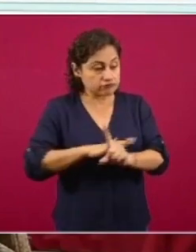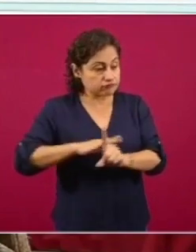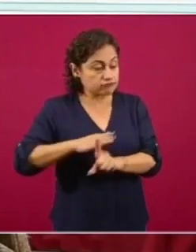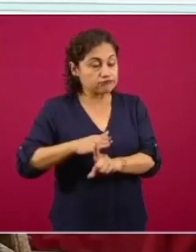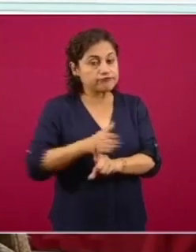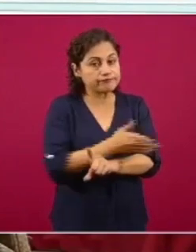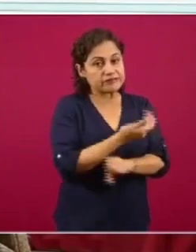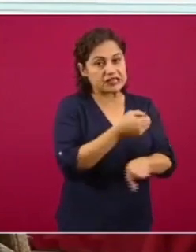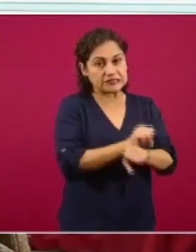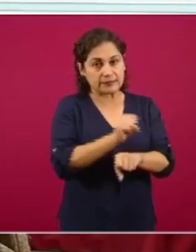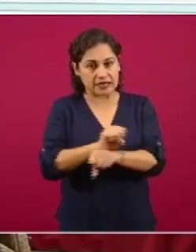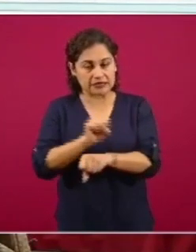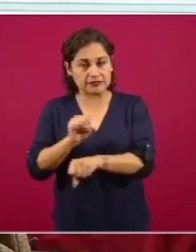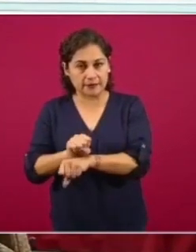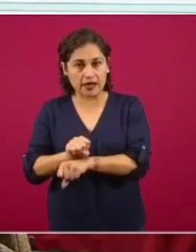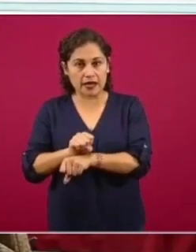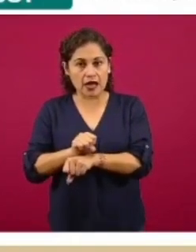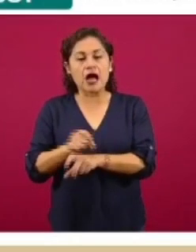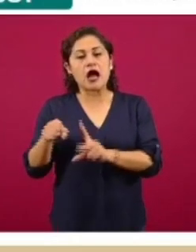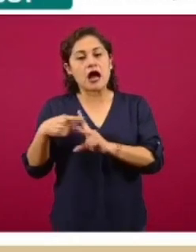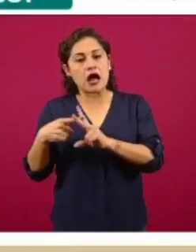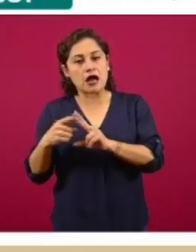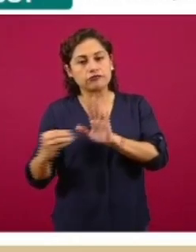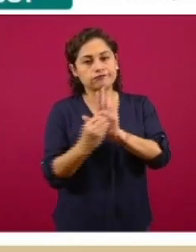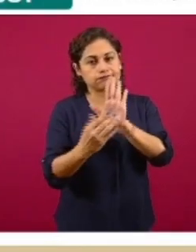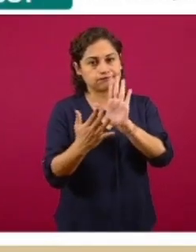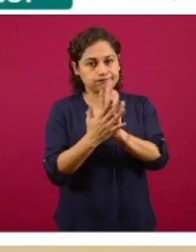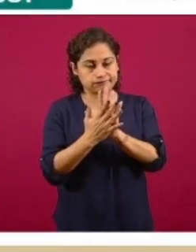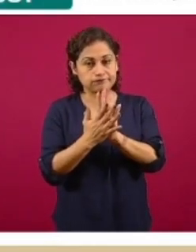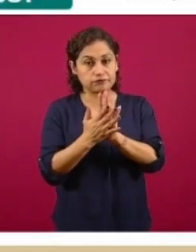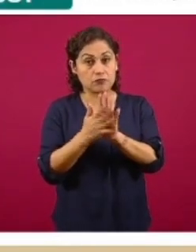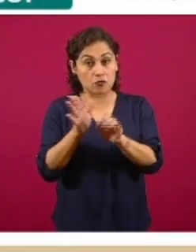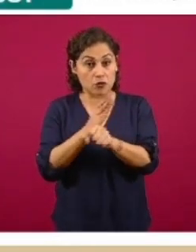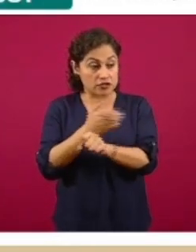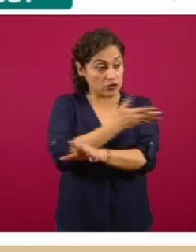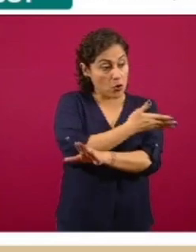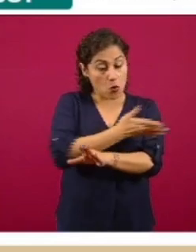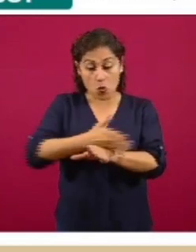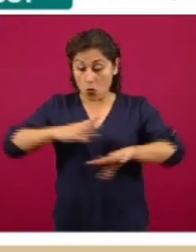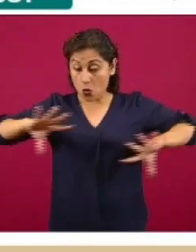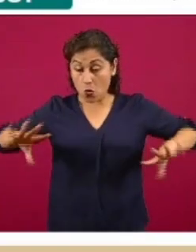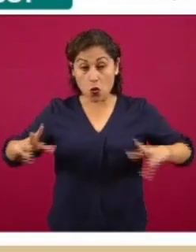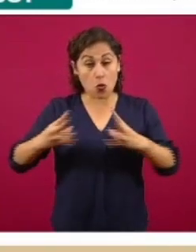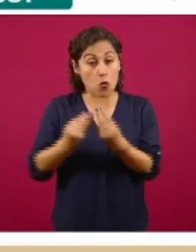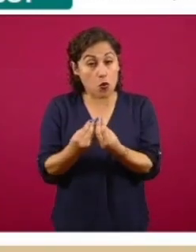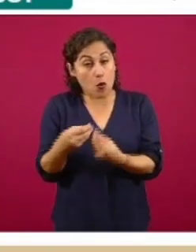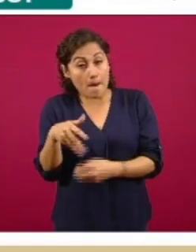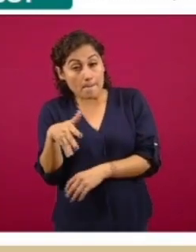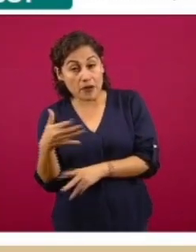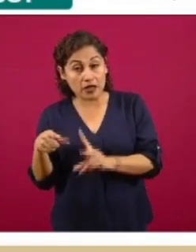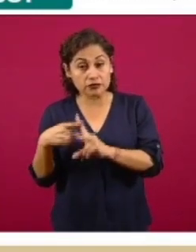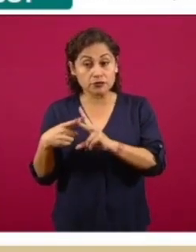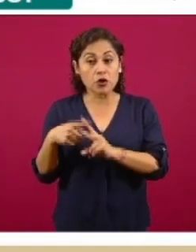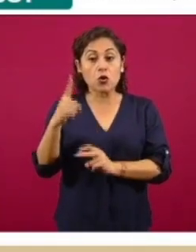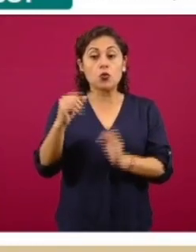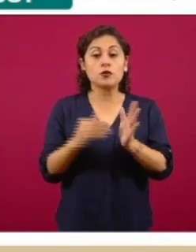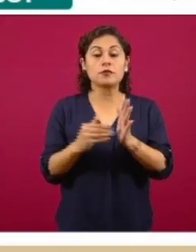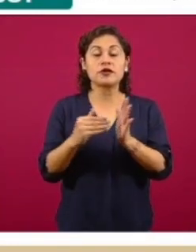semanas, se estiman los casos. Y en total, a lo largo de la pandemia, tenemos una estimación de casos de